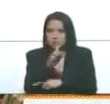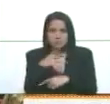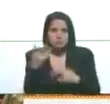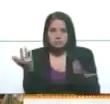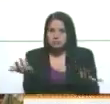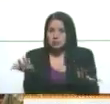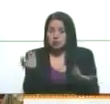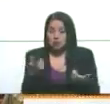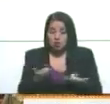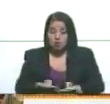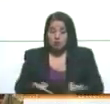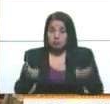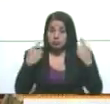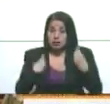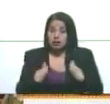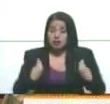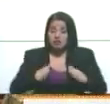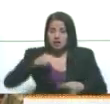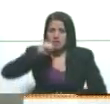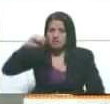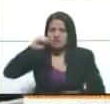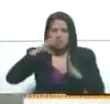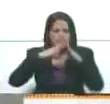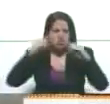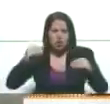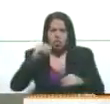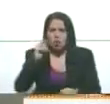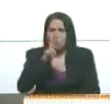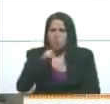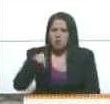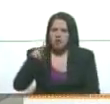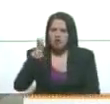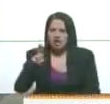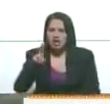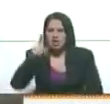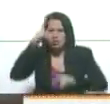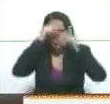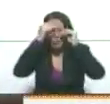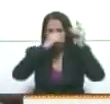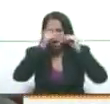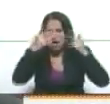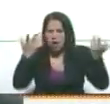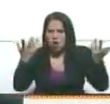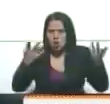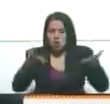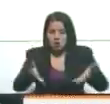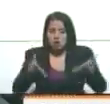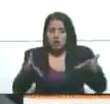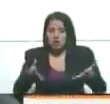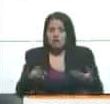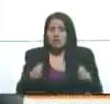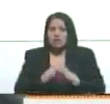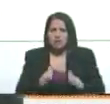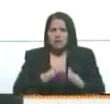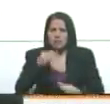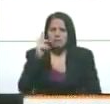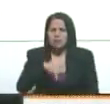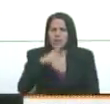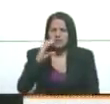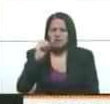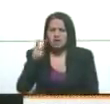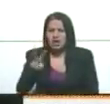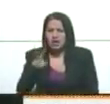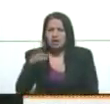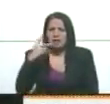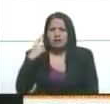vivan los partidos del Gran Polo Patriótico, todos, UPB, Tupamaro, que viva el PCB, que viva el MEC, que